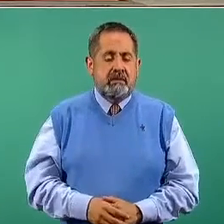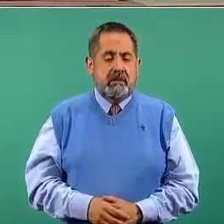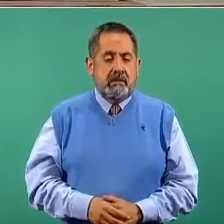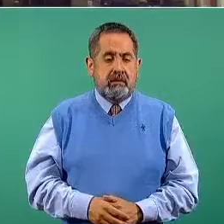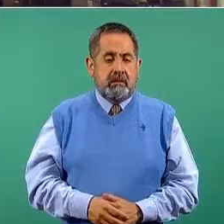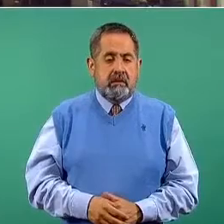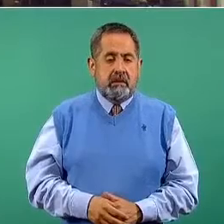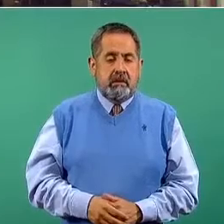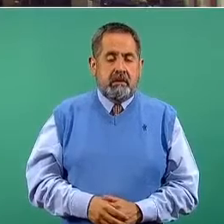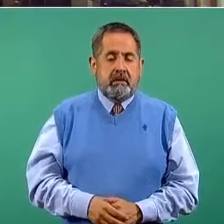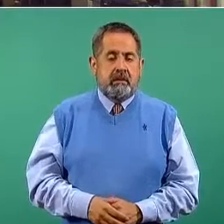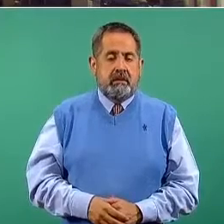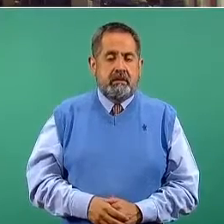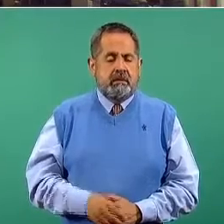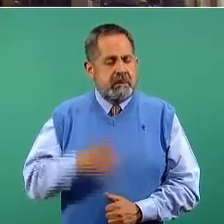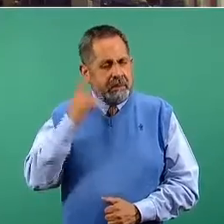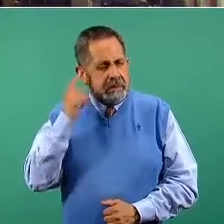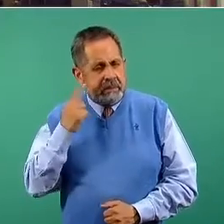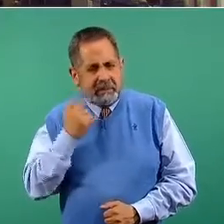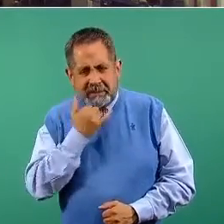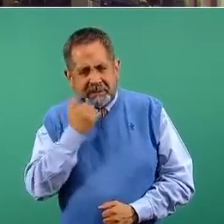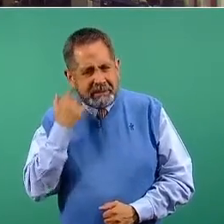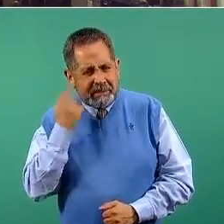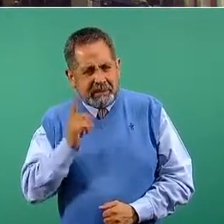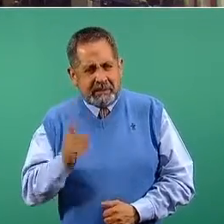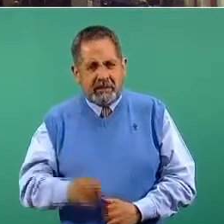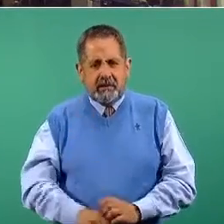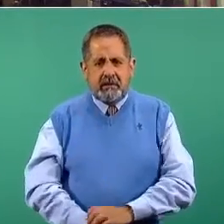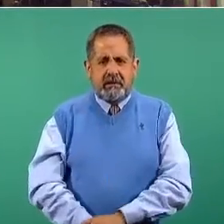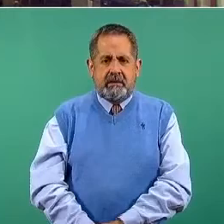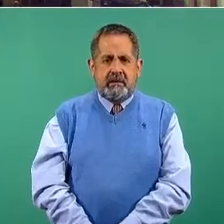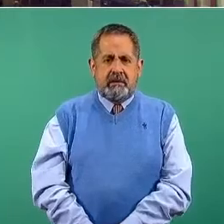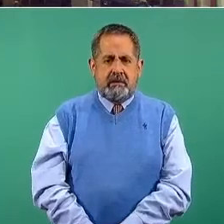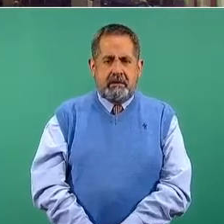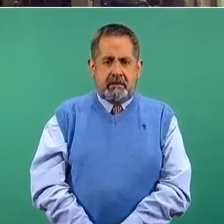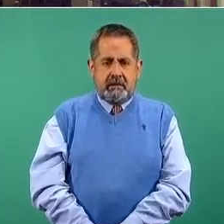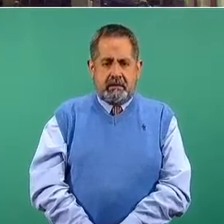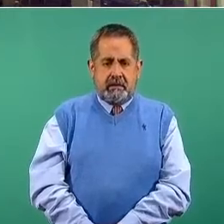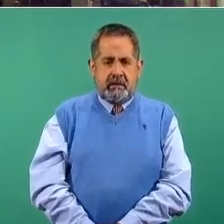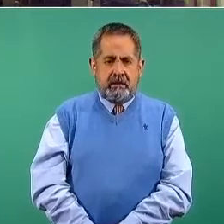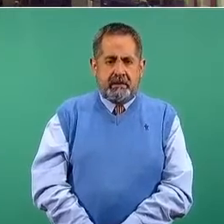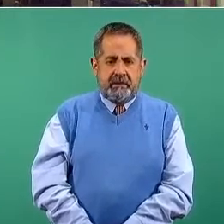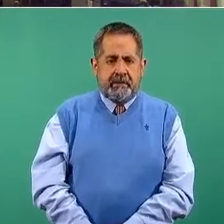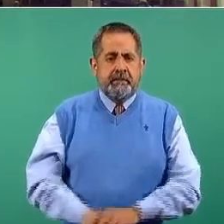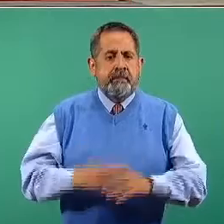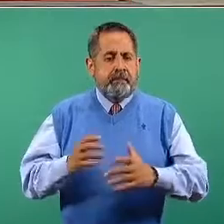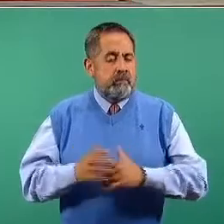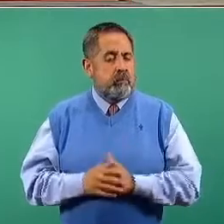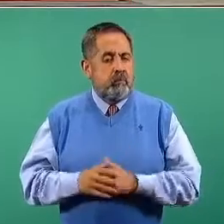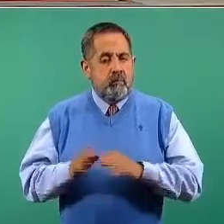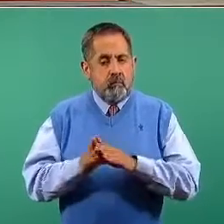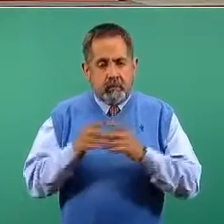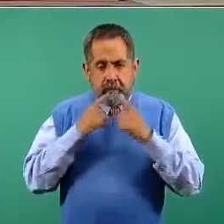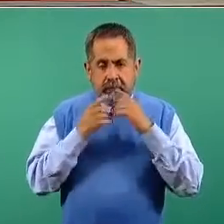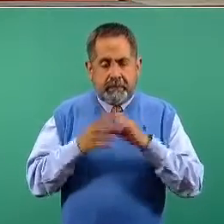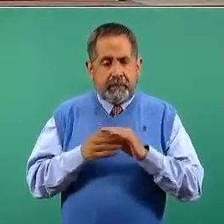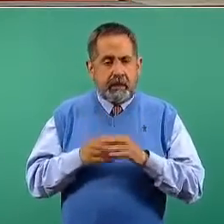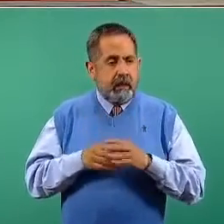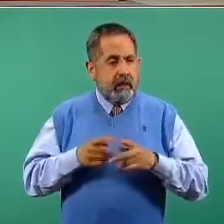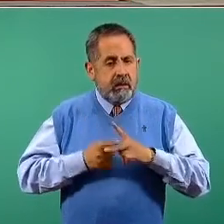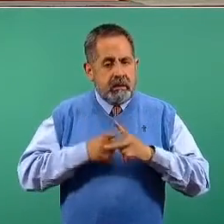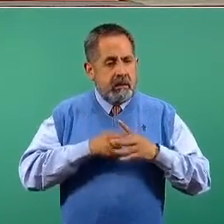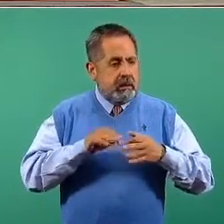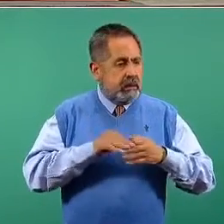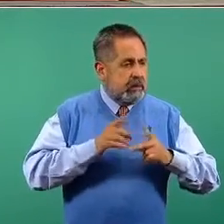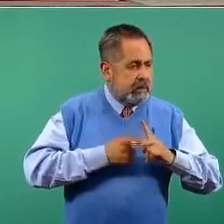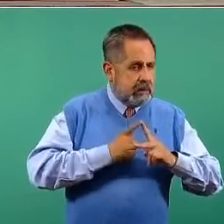¿Perdón? ¿Tendrá algún porcentaje que nos comparta de cuántos niños son los que tienen ese? Bueno, el seguimiento se hace a través de las tasas, y